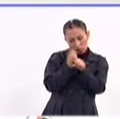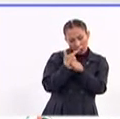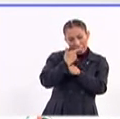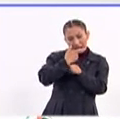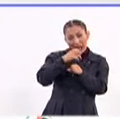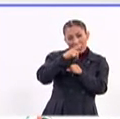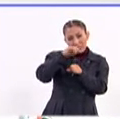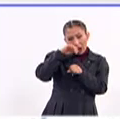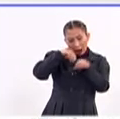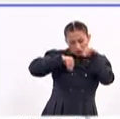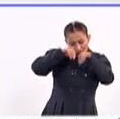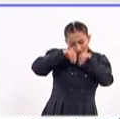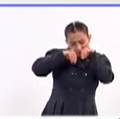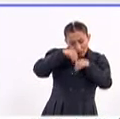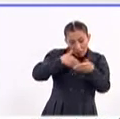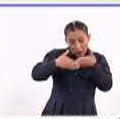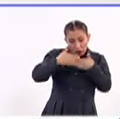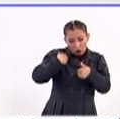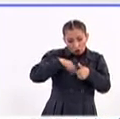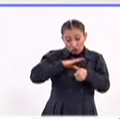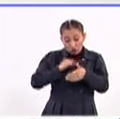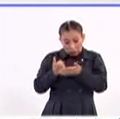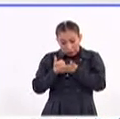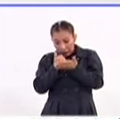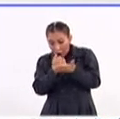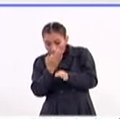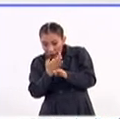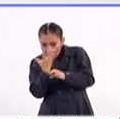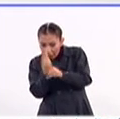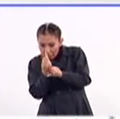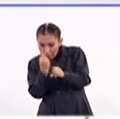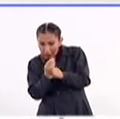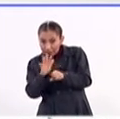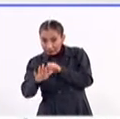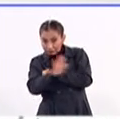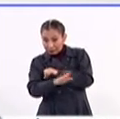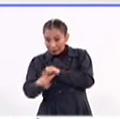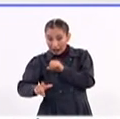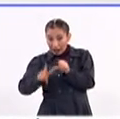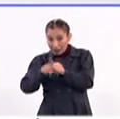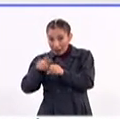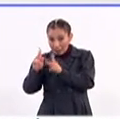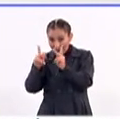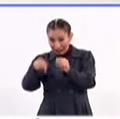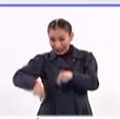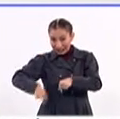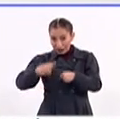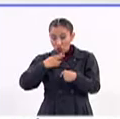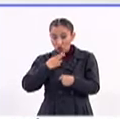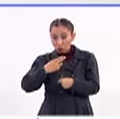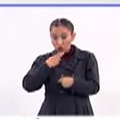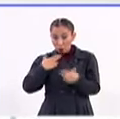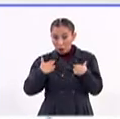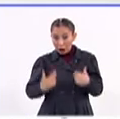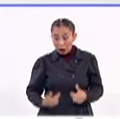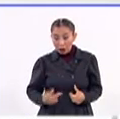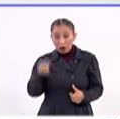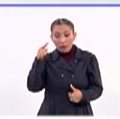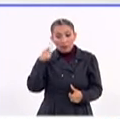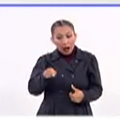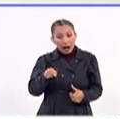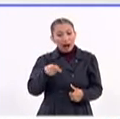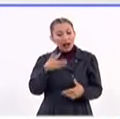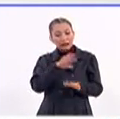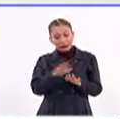moderno. Entonces nosotros tenemos que sentar las bases del actual mejoramiento de las especies domésticas para con este fin,